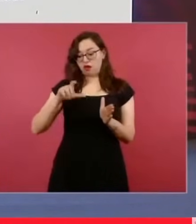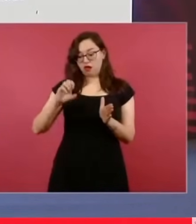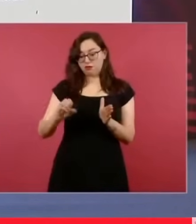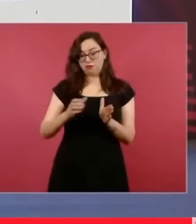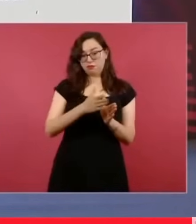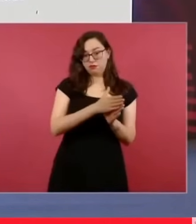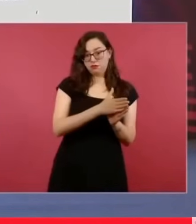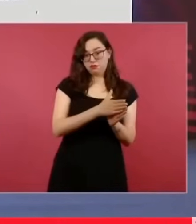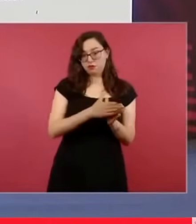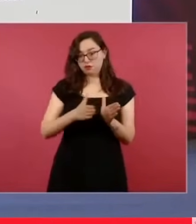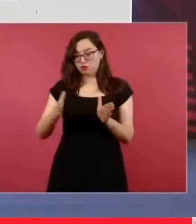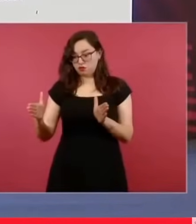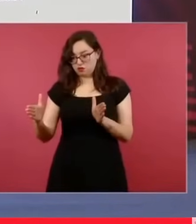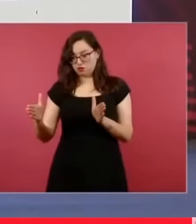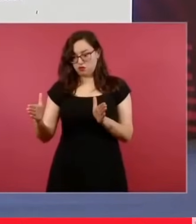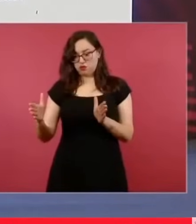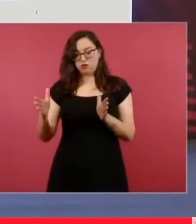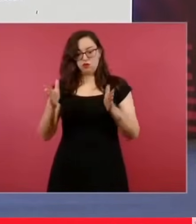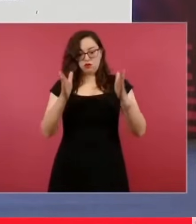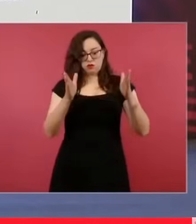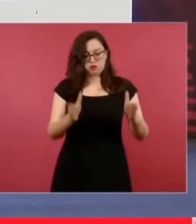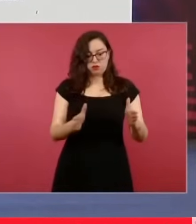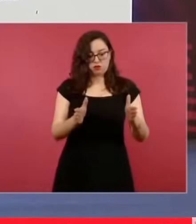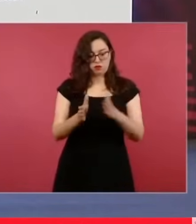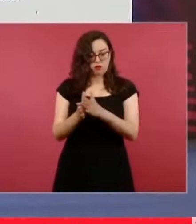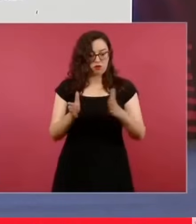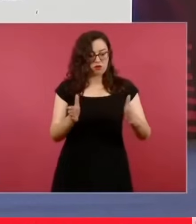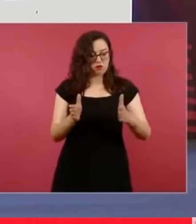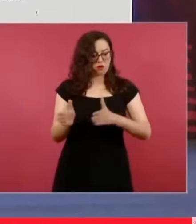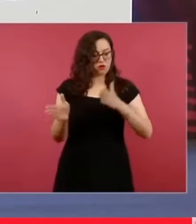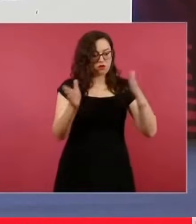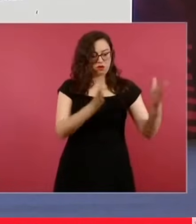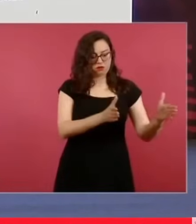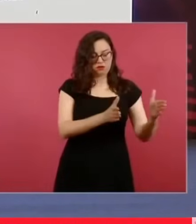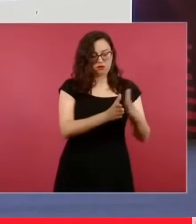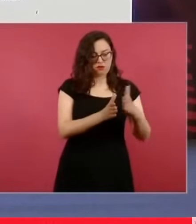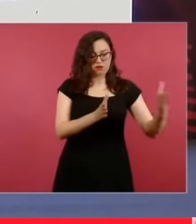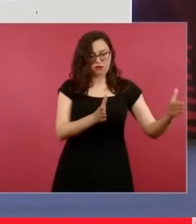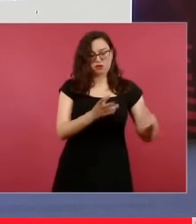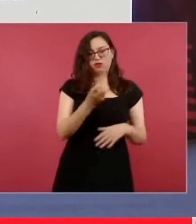amarilla, esta administración azul y la administración del